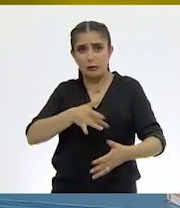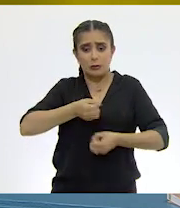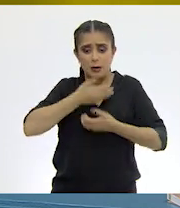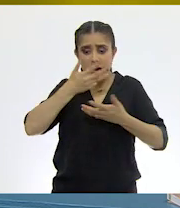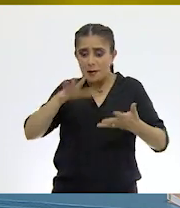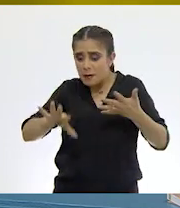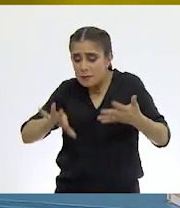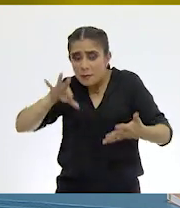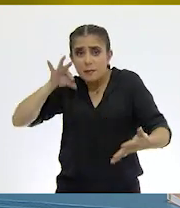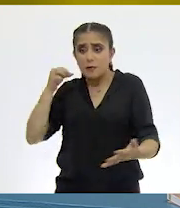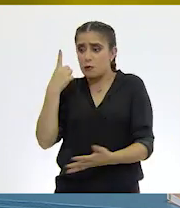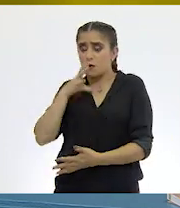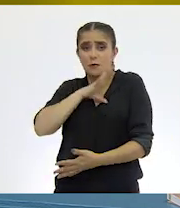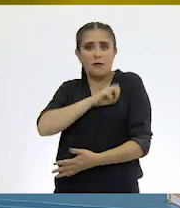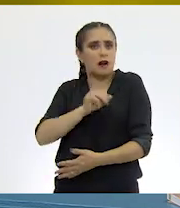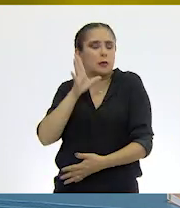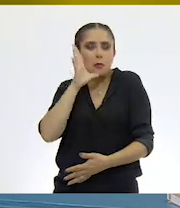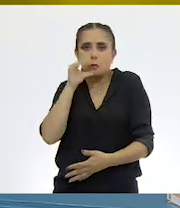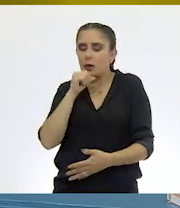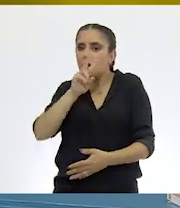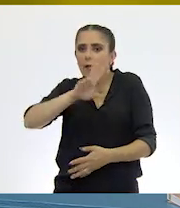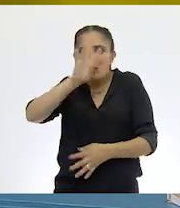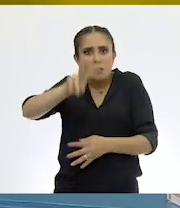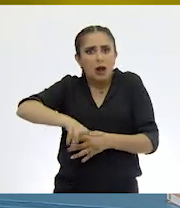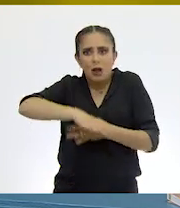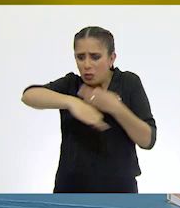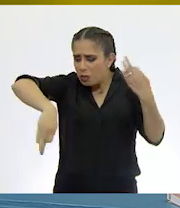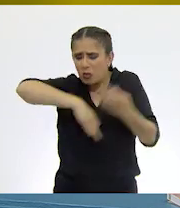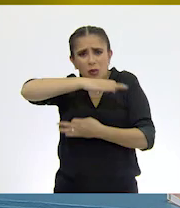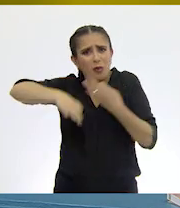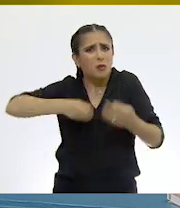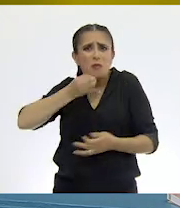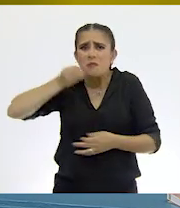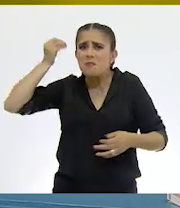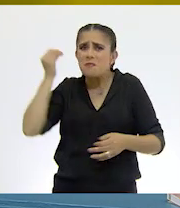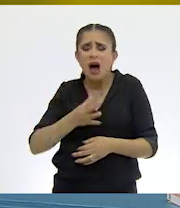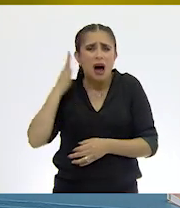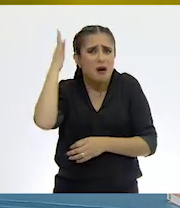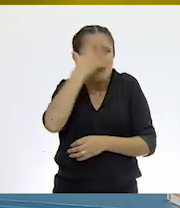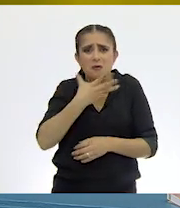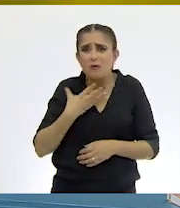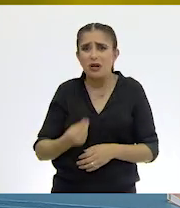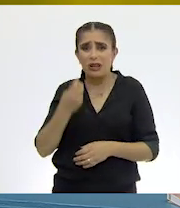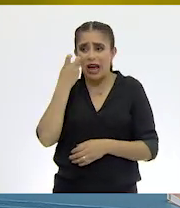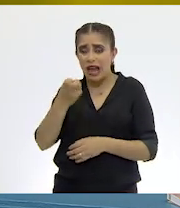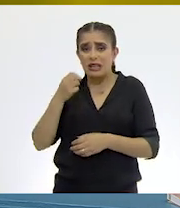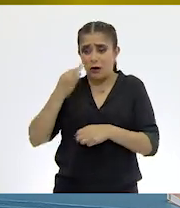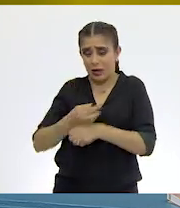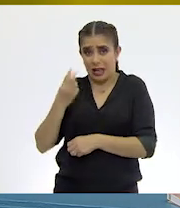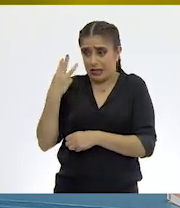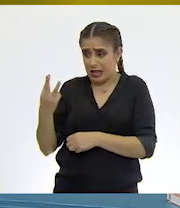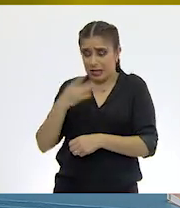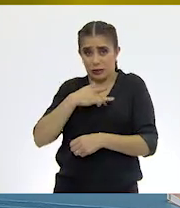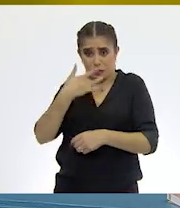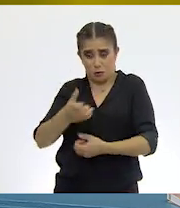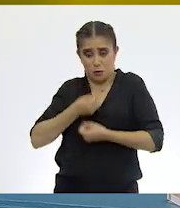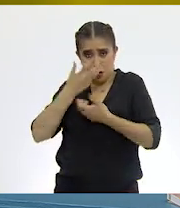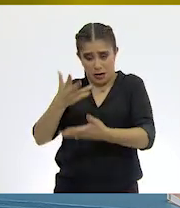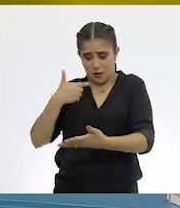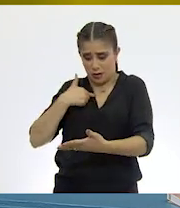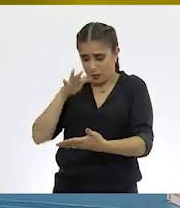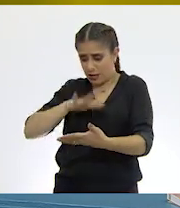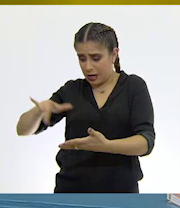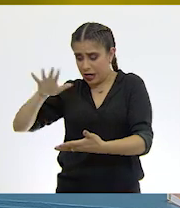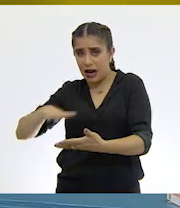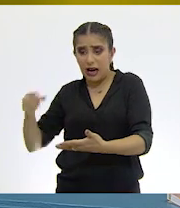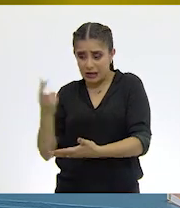decirte específicamente, este es mi favorito, todos. Y precisamente con los que estamos iniciando hoy, los tres me parecieron preciosos,